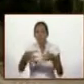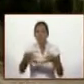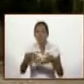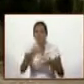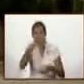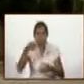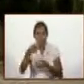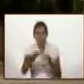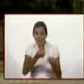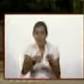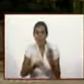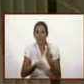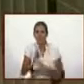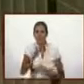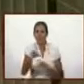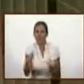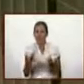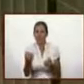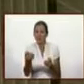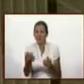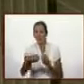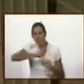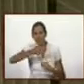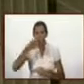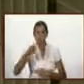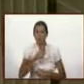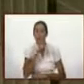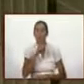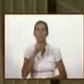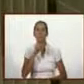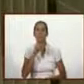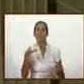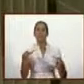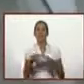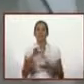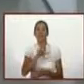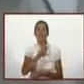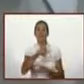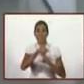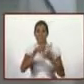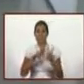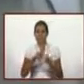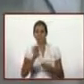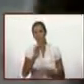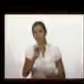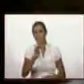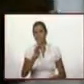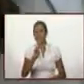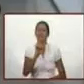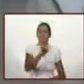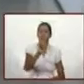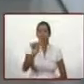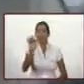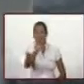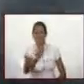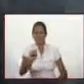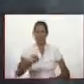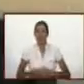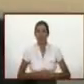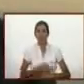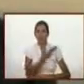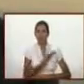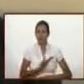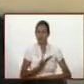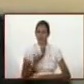dólares conjuntamente con paramilitares del norte, botizada con el nombre del cartel de las tres letras, haciendo alusión a las siglas del DAS, y que además el